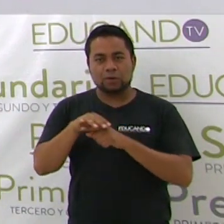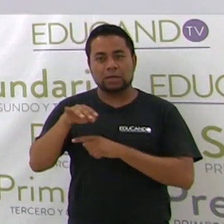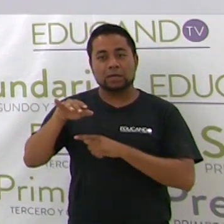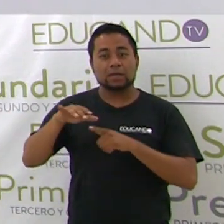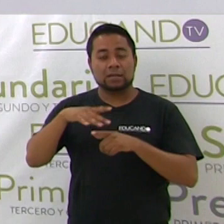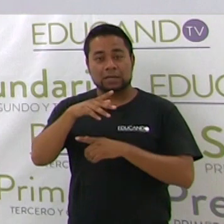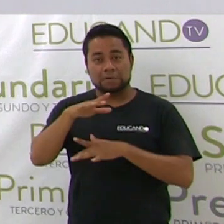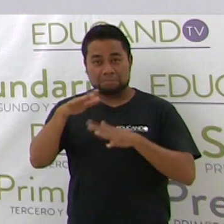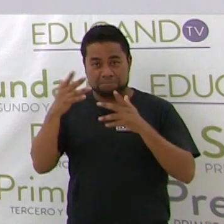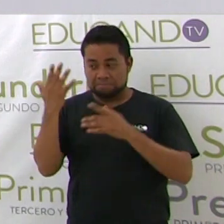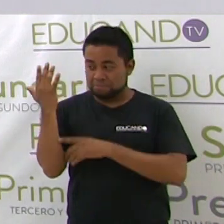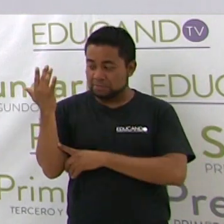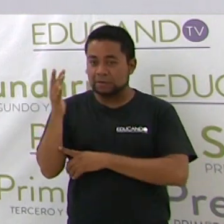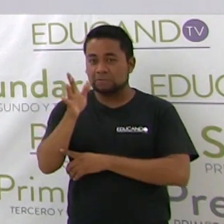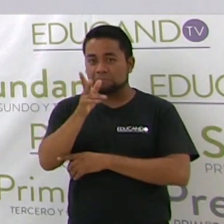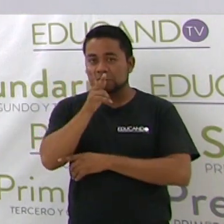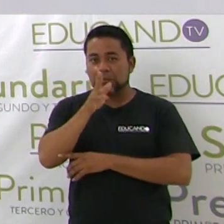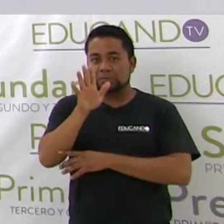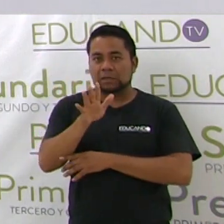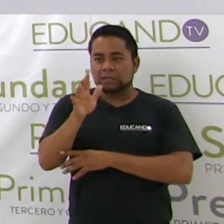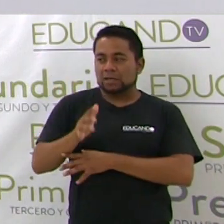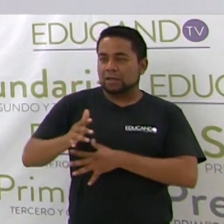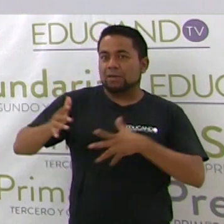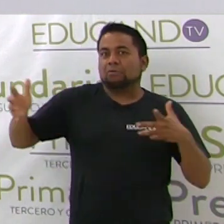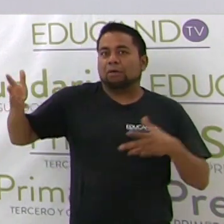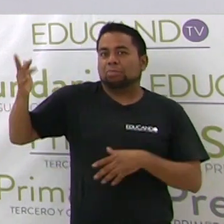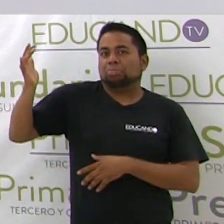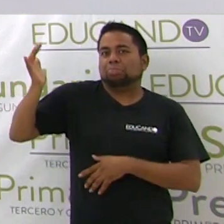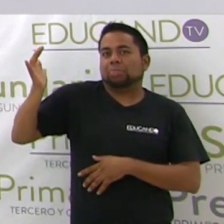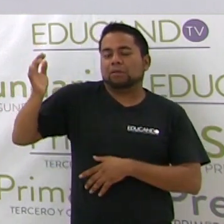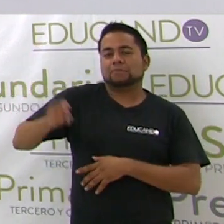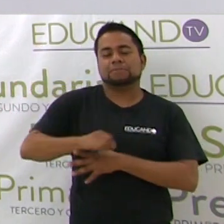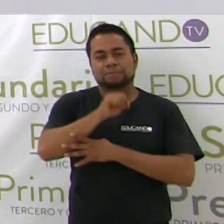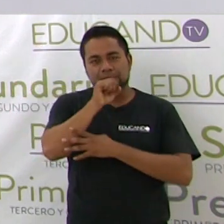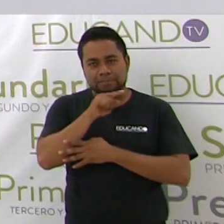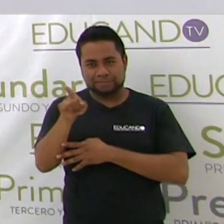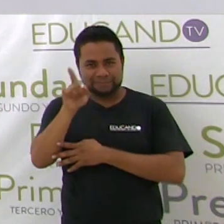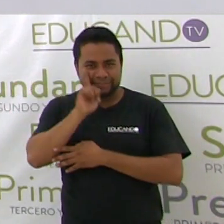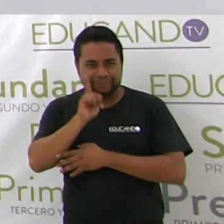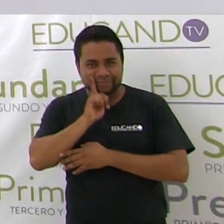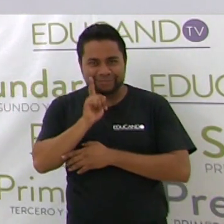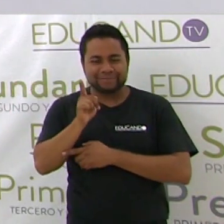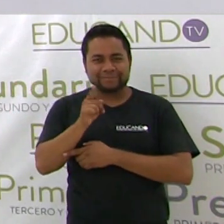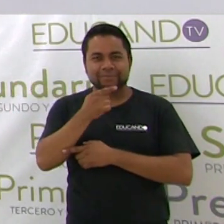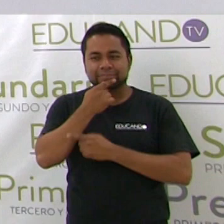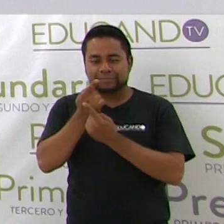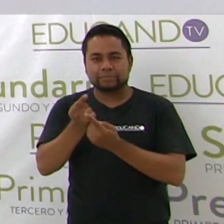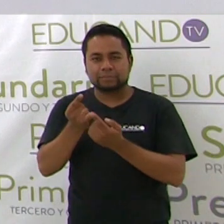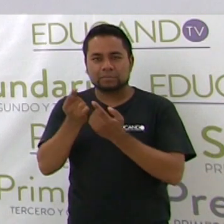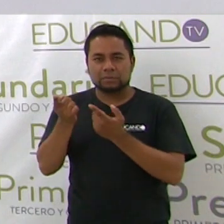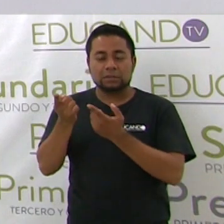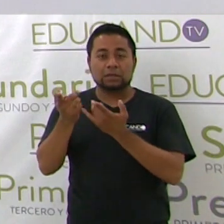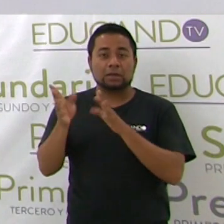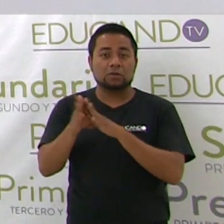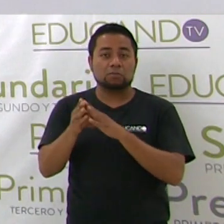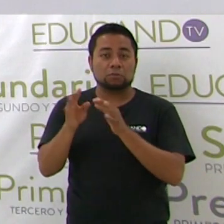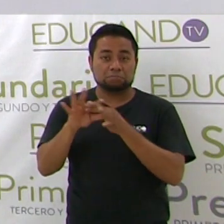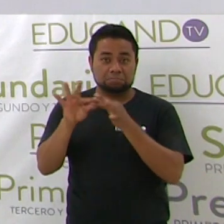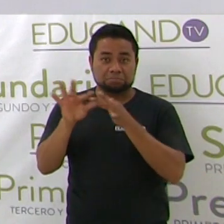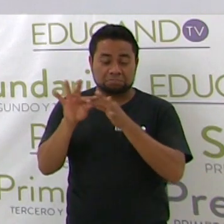la mano de su papá le había salido muy grande en su dibujo. También nos contó de que en una ocasión la maestra le